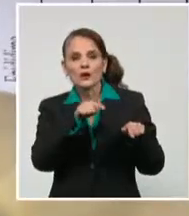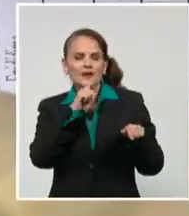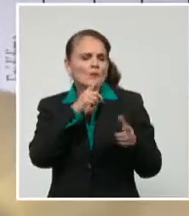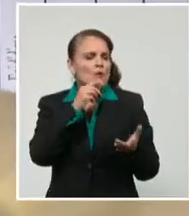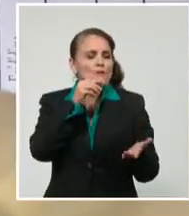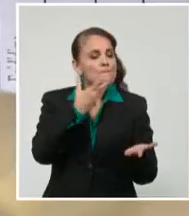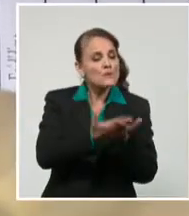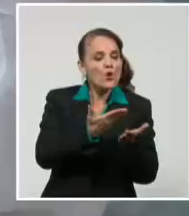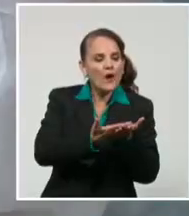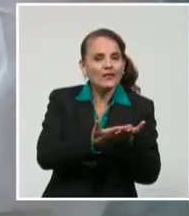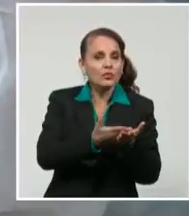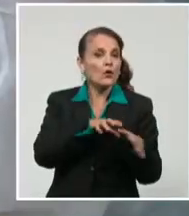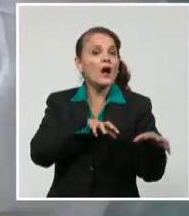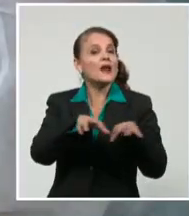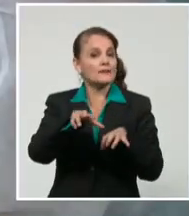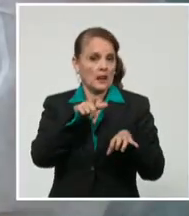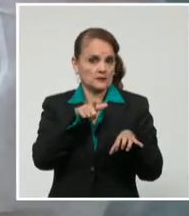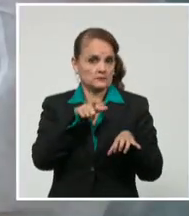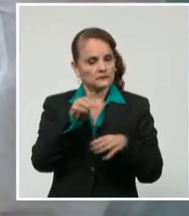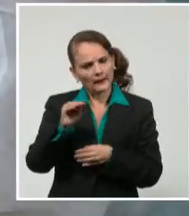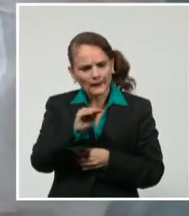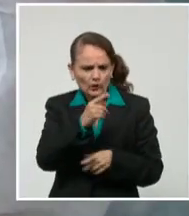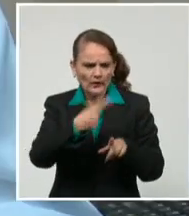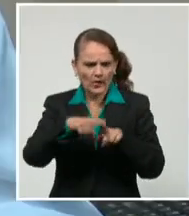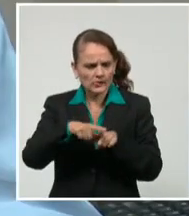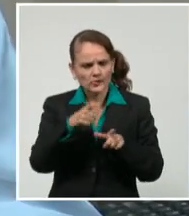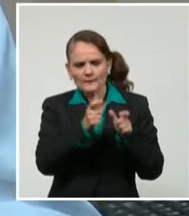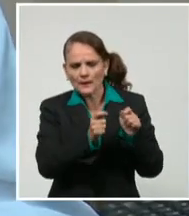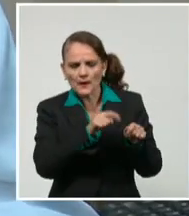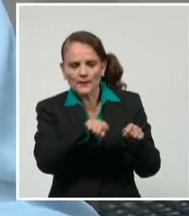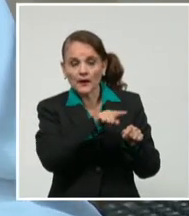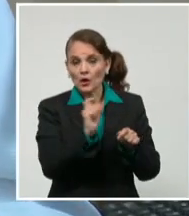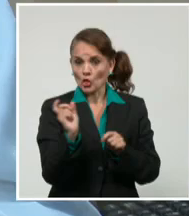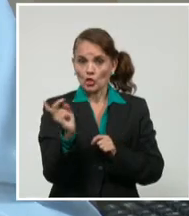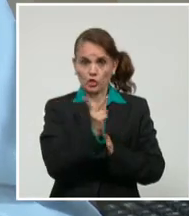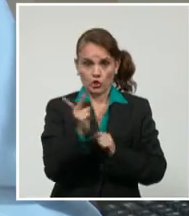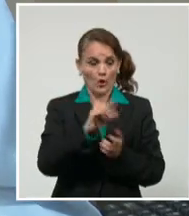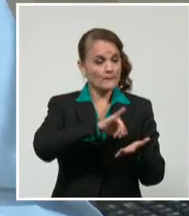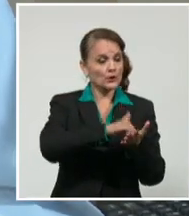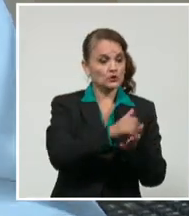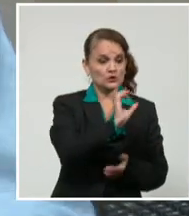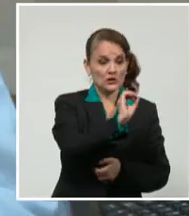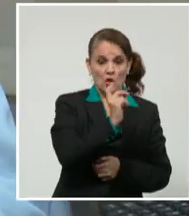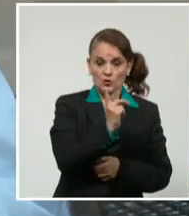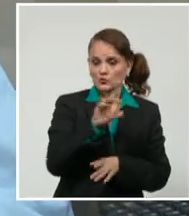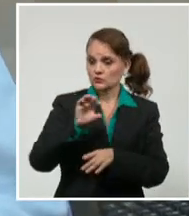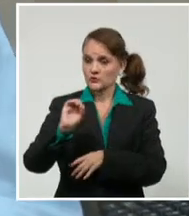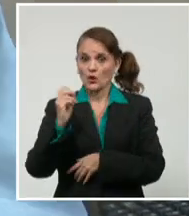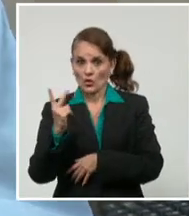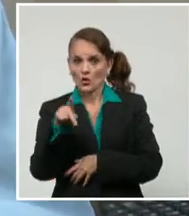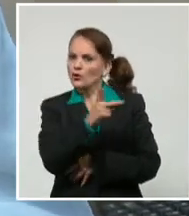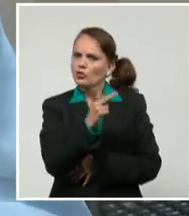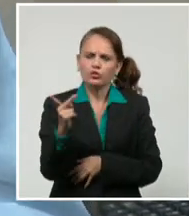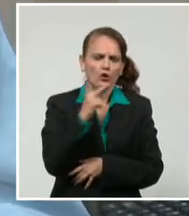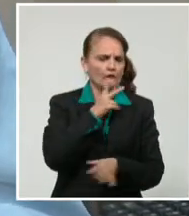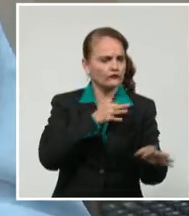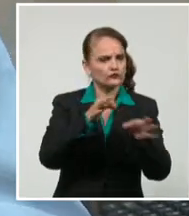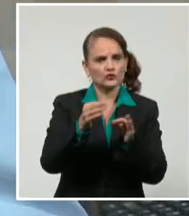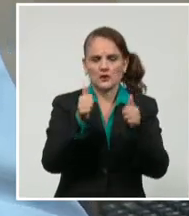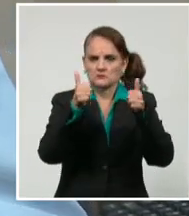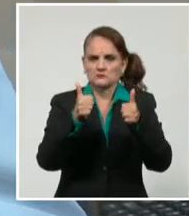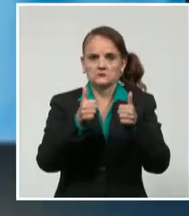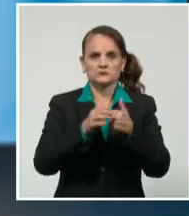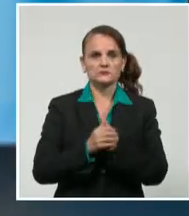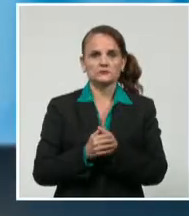de las variantes de Soberana 1 como las variantes de Soberana 2, han funcionado muy bien en animales. Lo segundo que sabemos